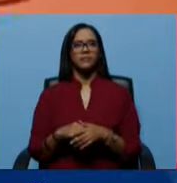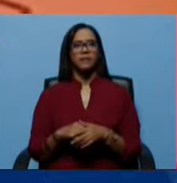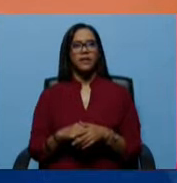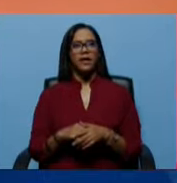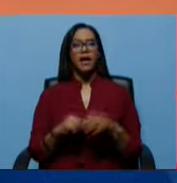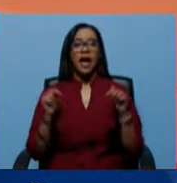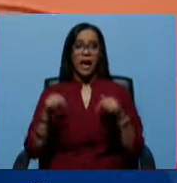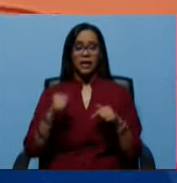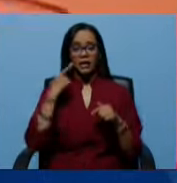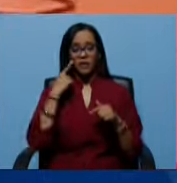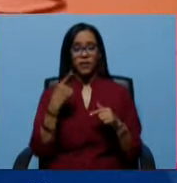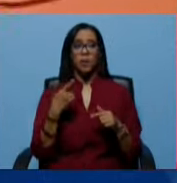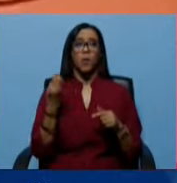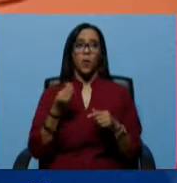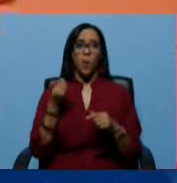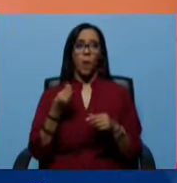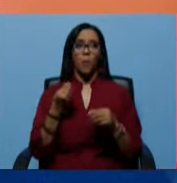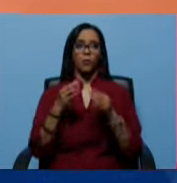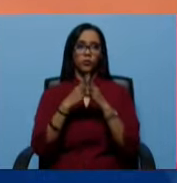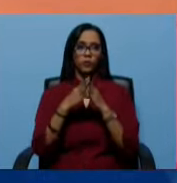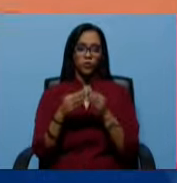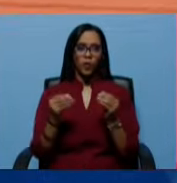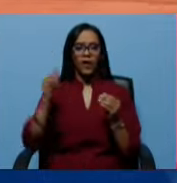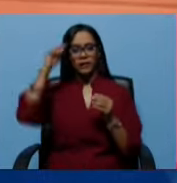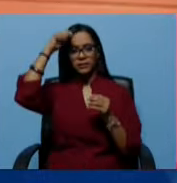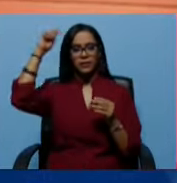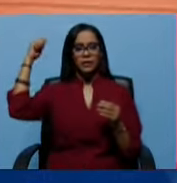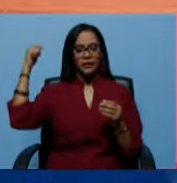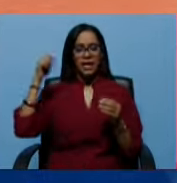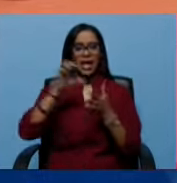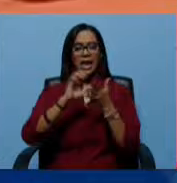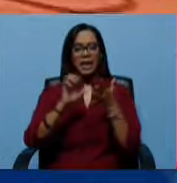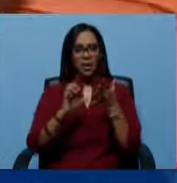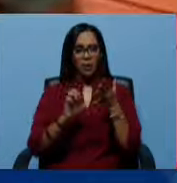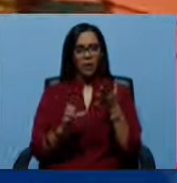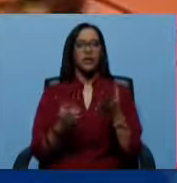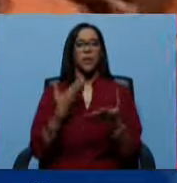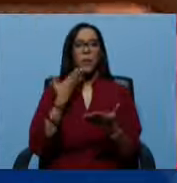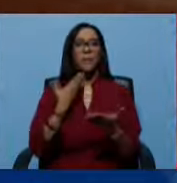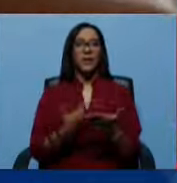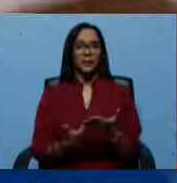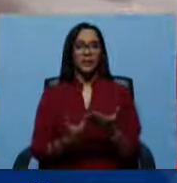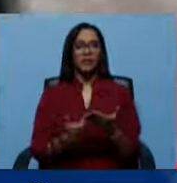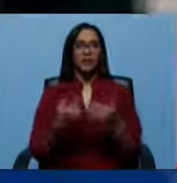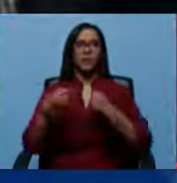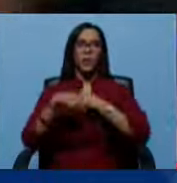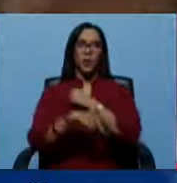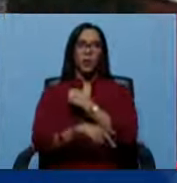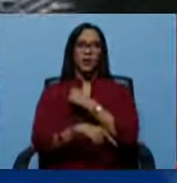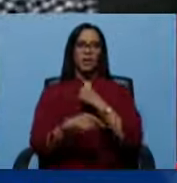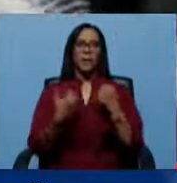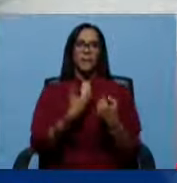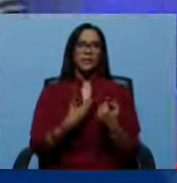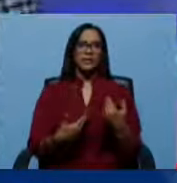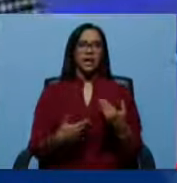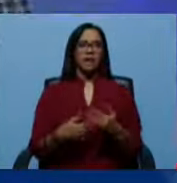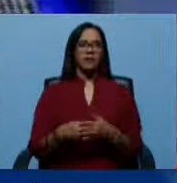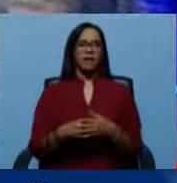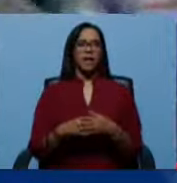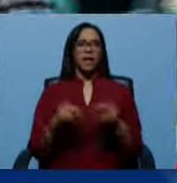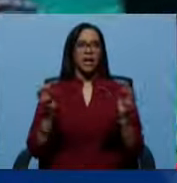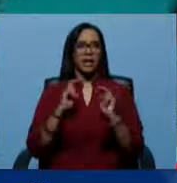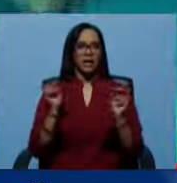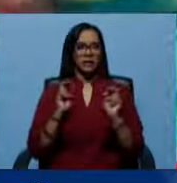vemos cómo, bueno, toda esta cantidad de herramientas nos permiten ir profundizando, presidente, en el